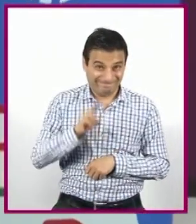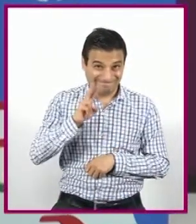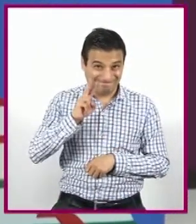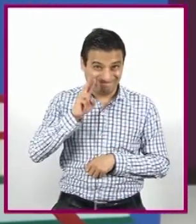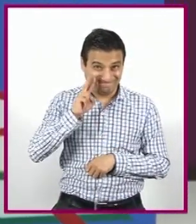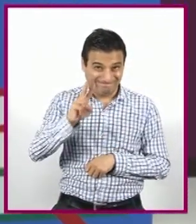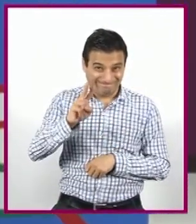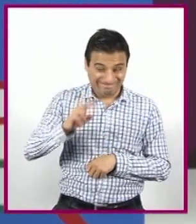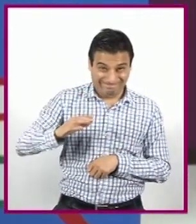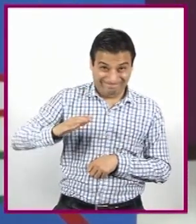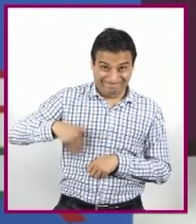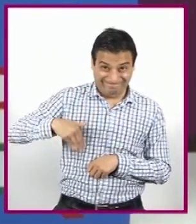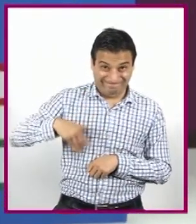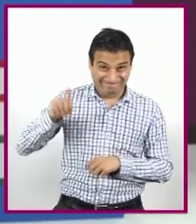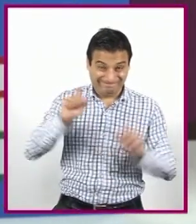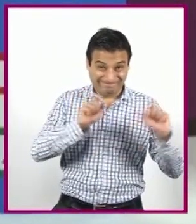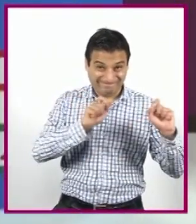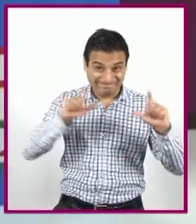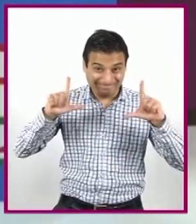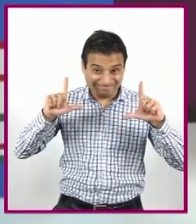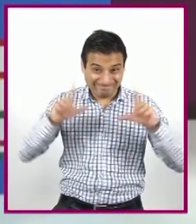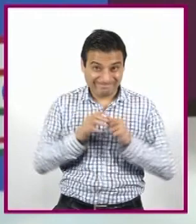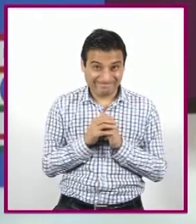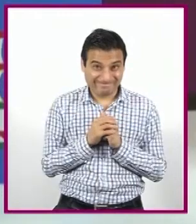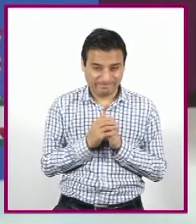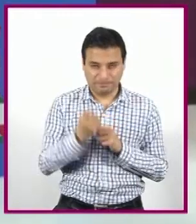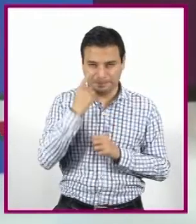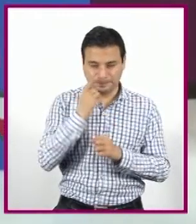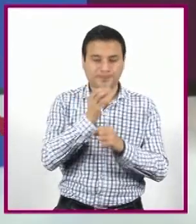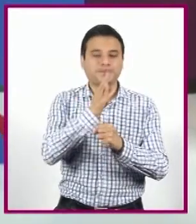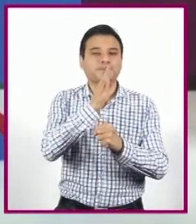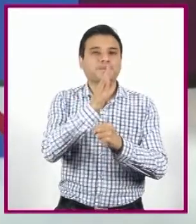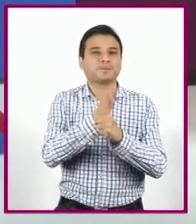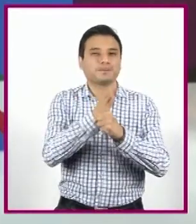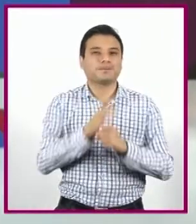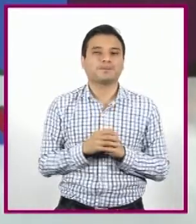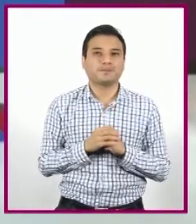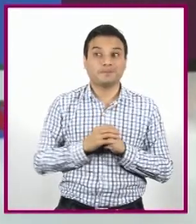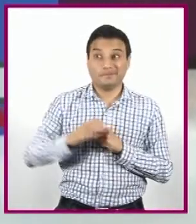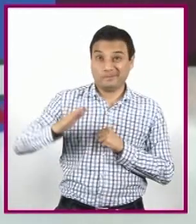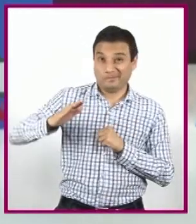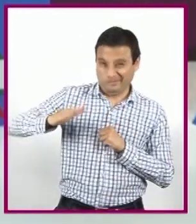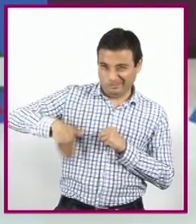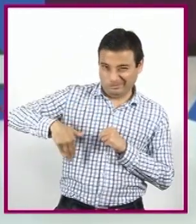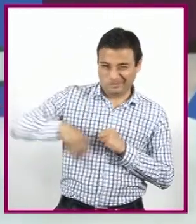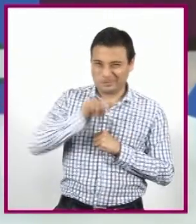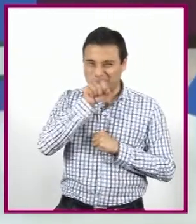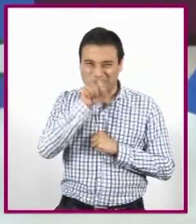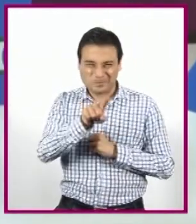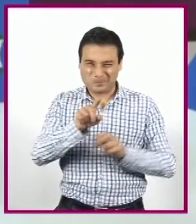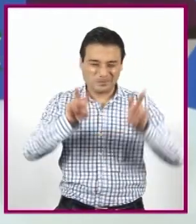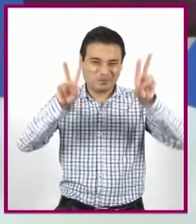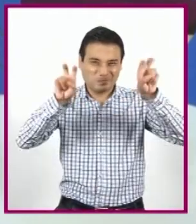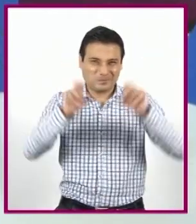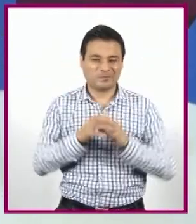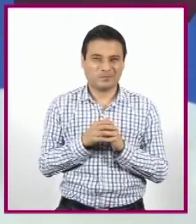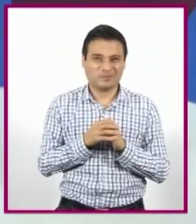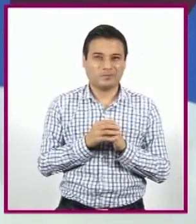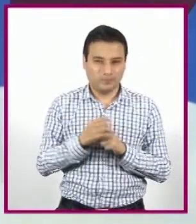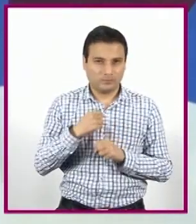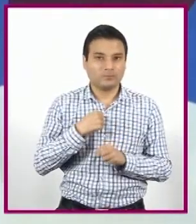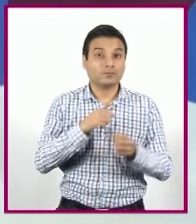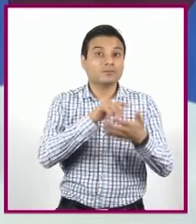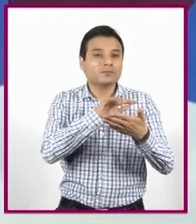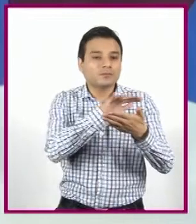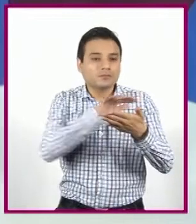texto anterior? Ahora voy a mostrarles el texto anterior, pero en este caso lo leeremos